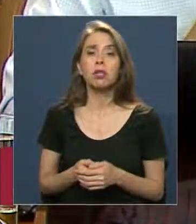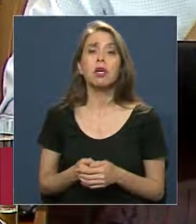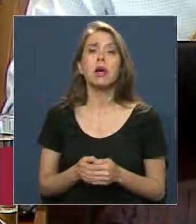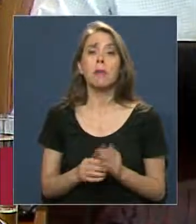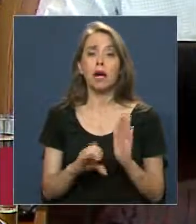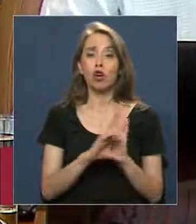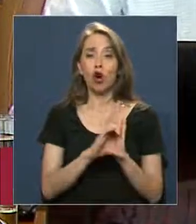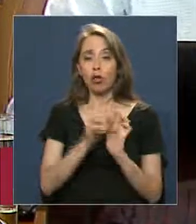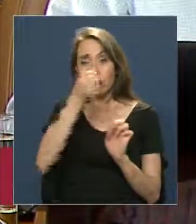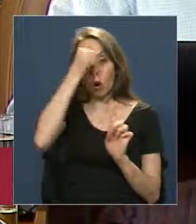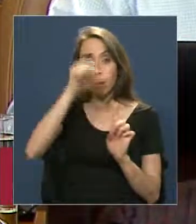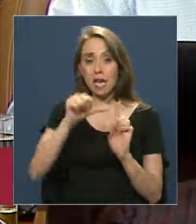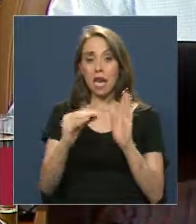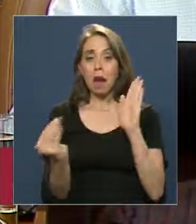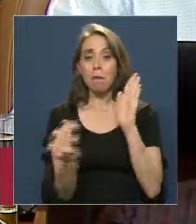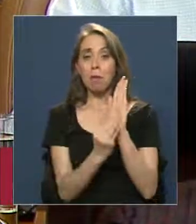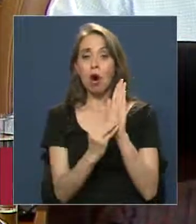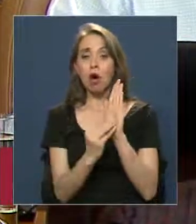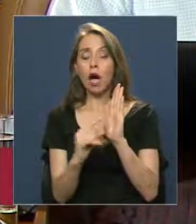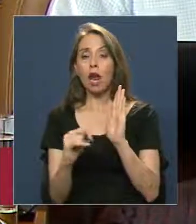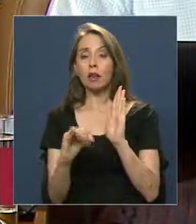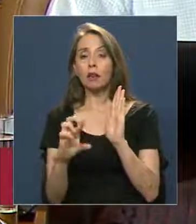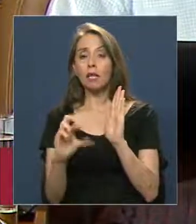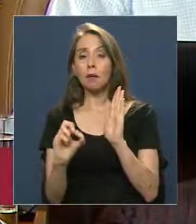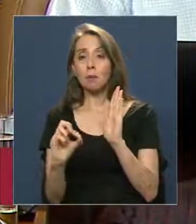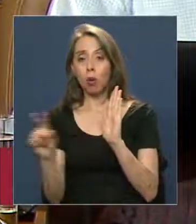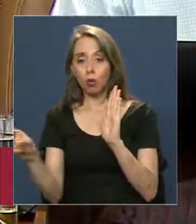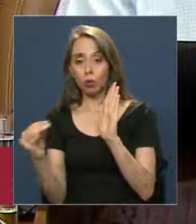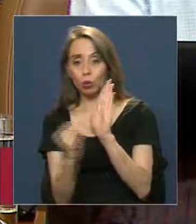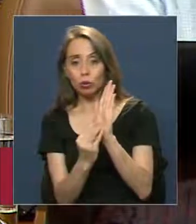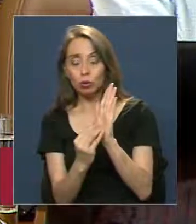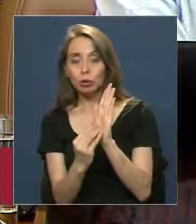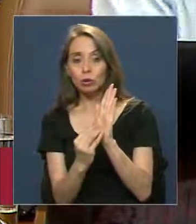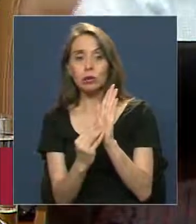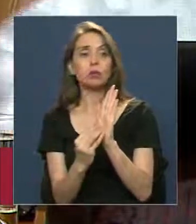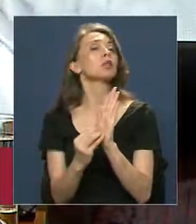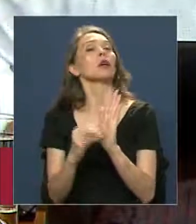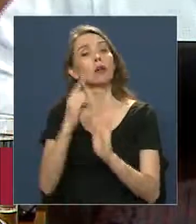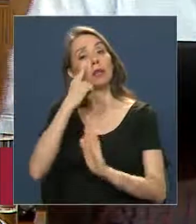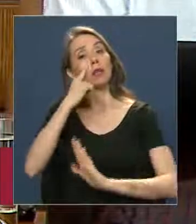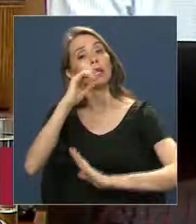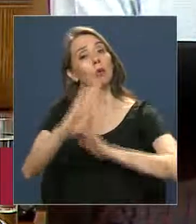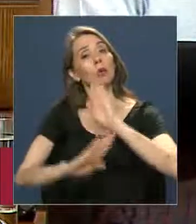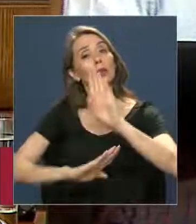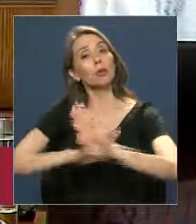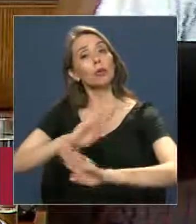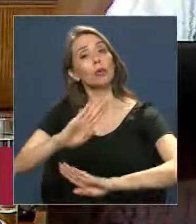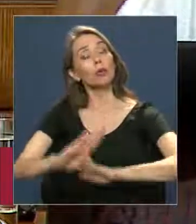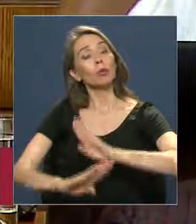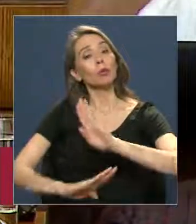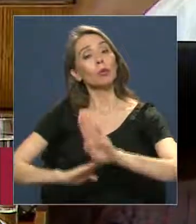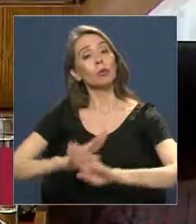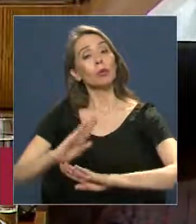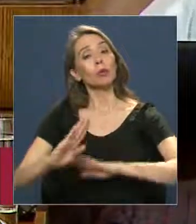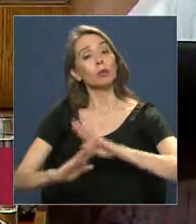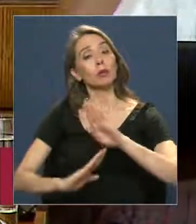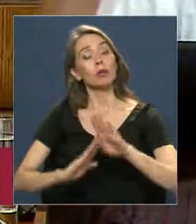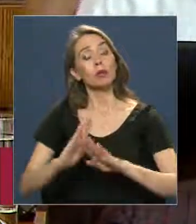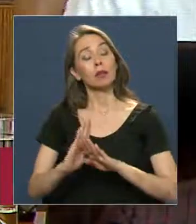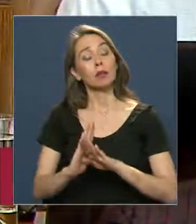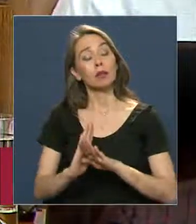tipificar bien. Porque aquí efectivamente tenemos que cuidar, ¿cierto?, lo que